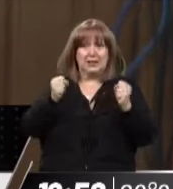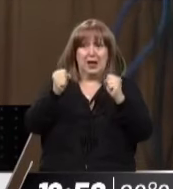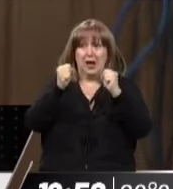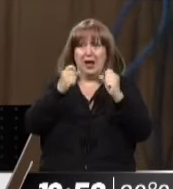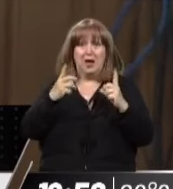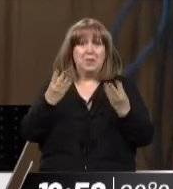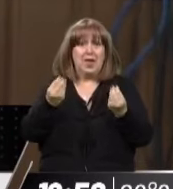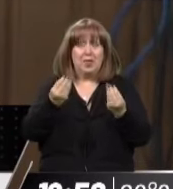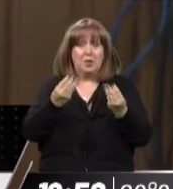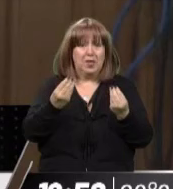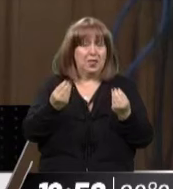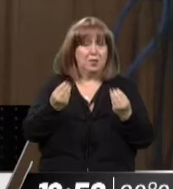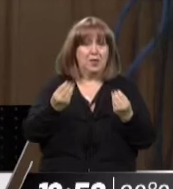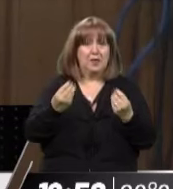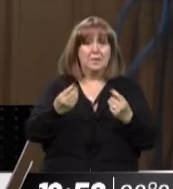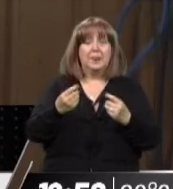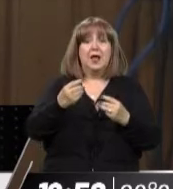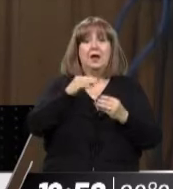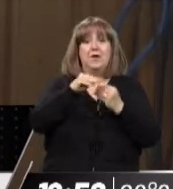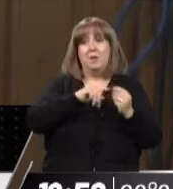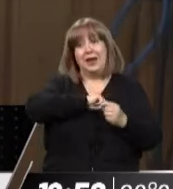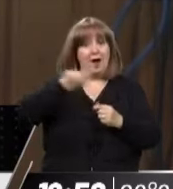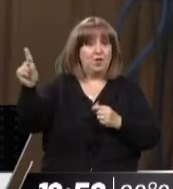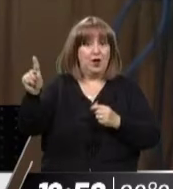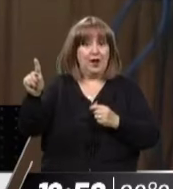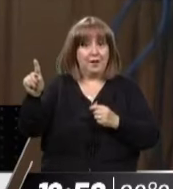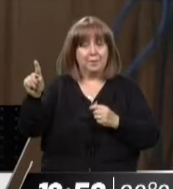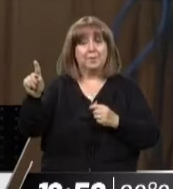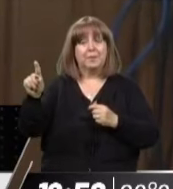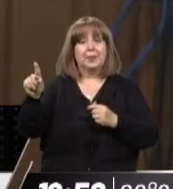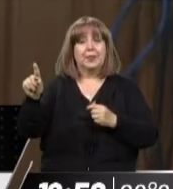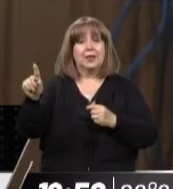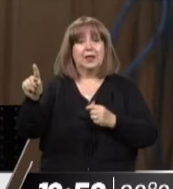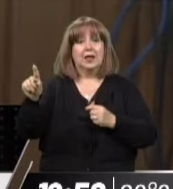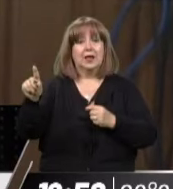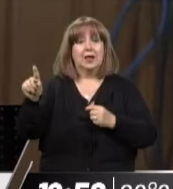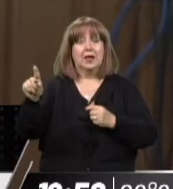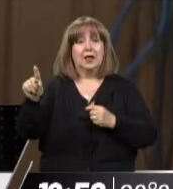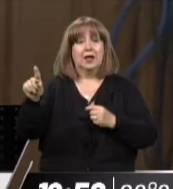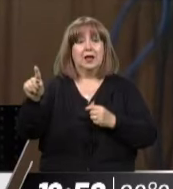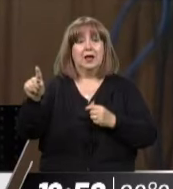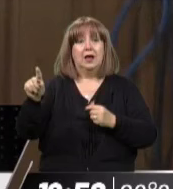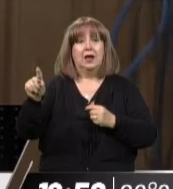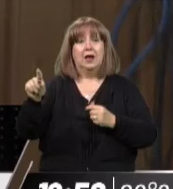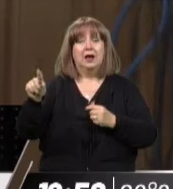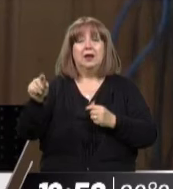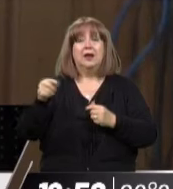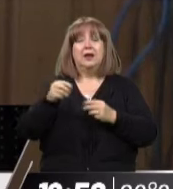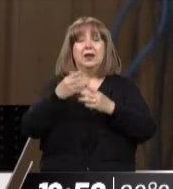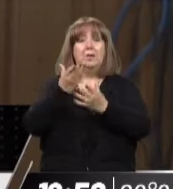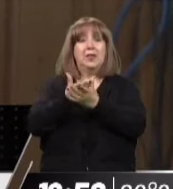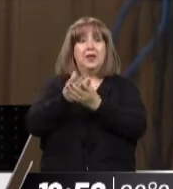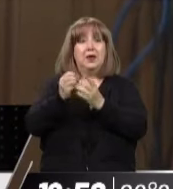sí nos sacaron afuera y le pidieron 300 plásticos a mi hija